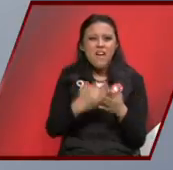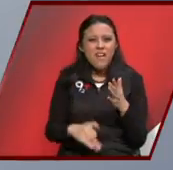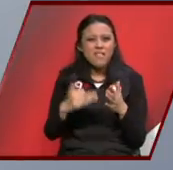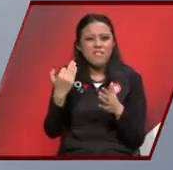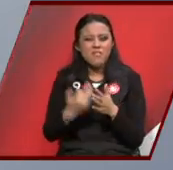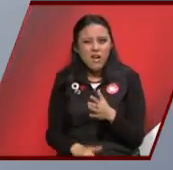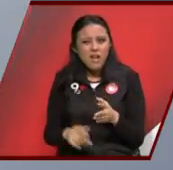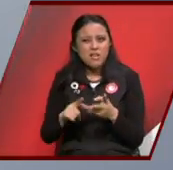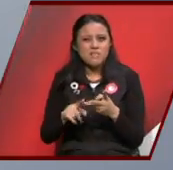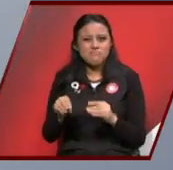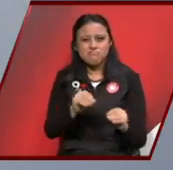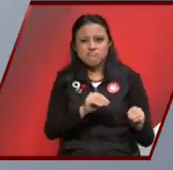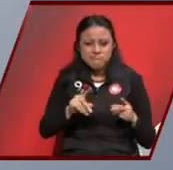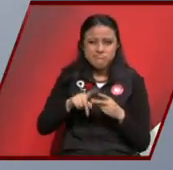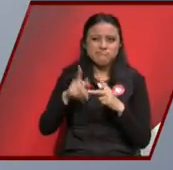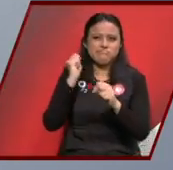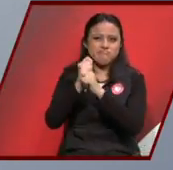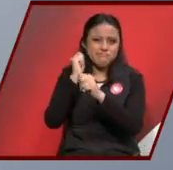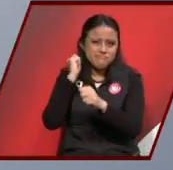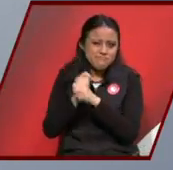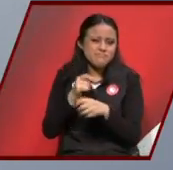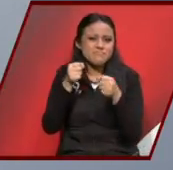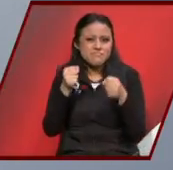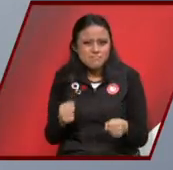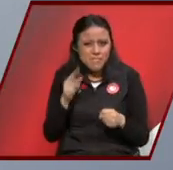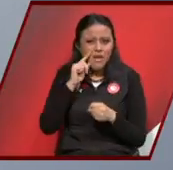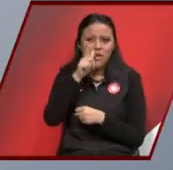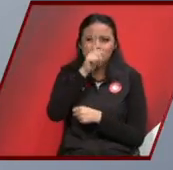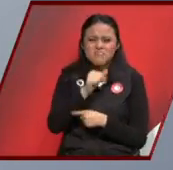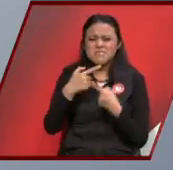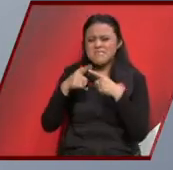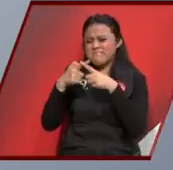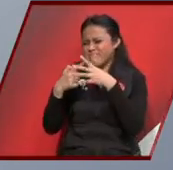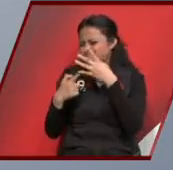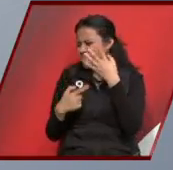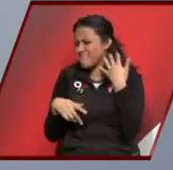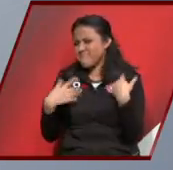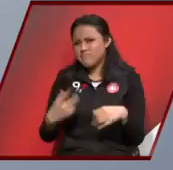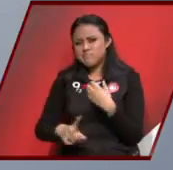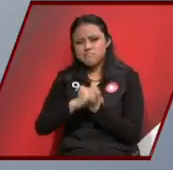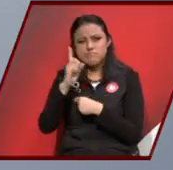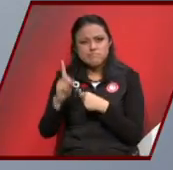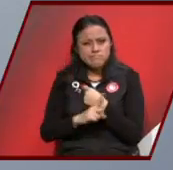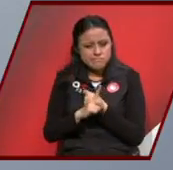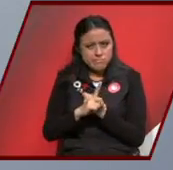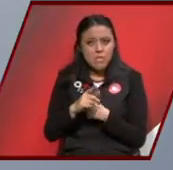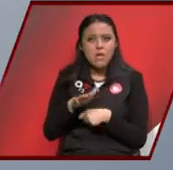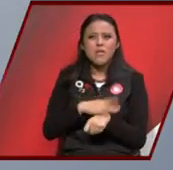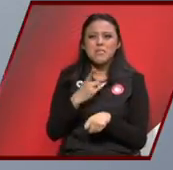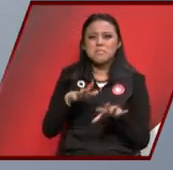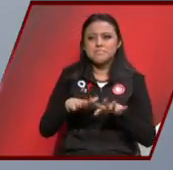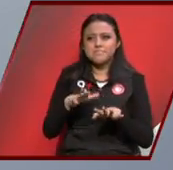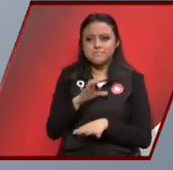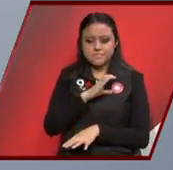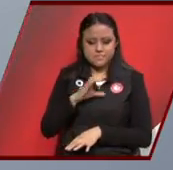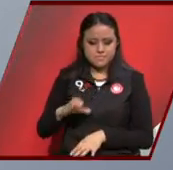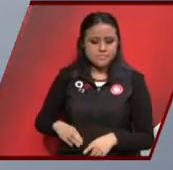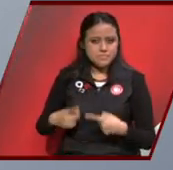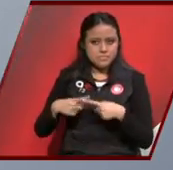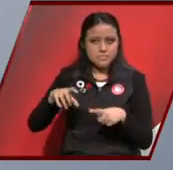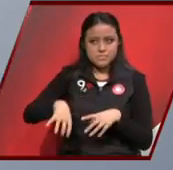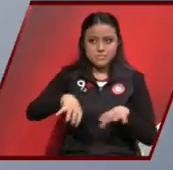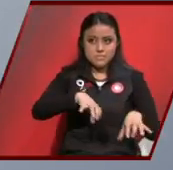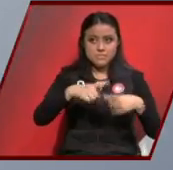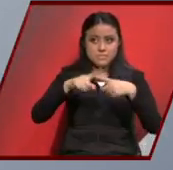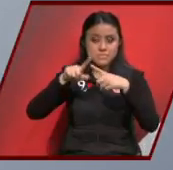falta, la transporte, movilidad. Transporte, seguridad, sí, iluminación, que son las cosas que afectan al ciudadano. Cuando así de repente es. Veo a los candidatos en todas las